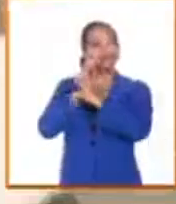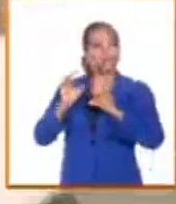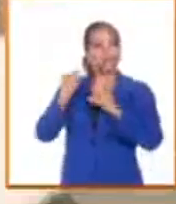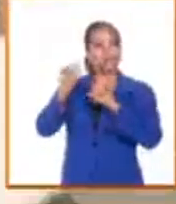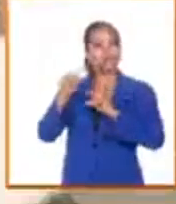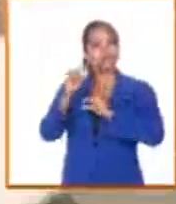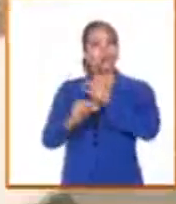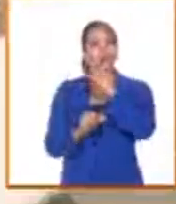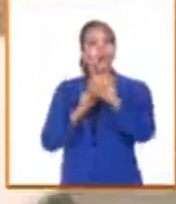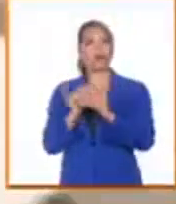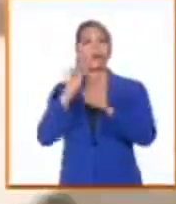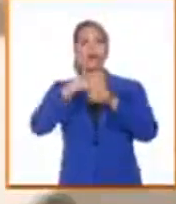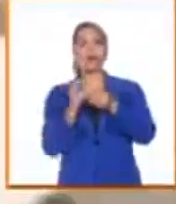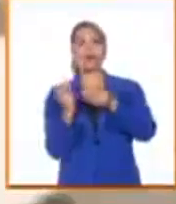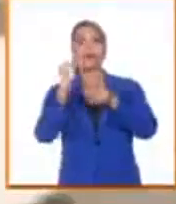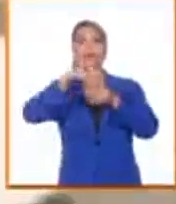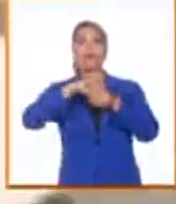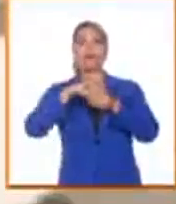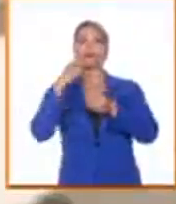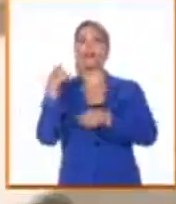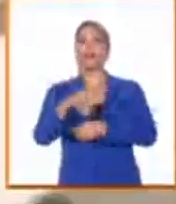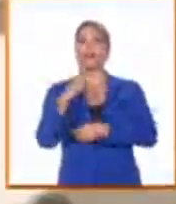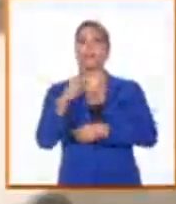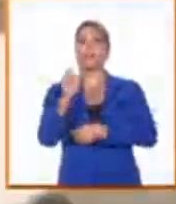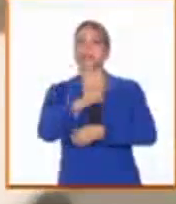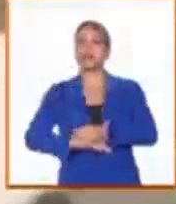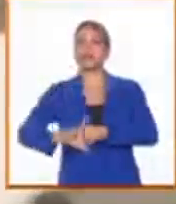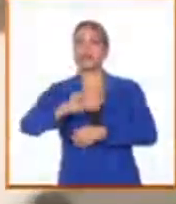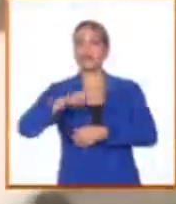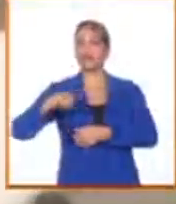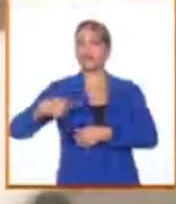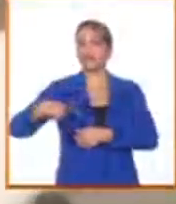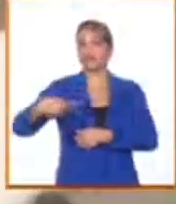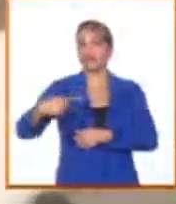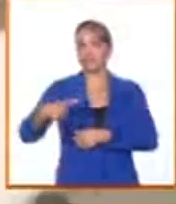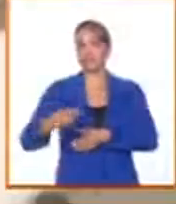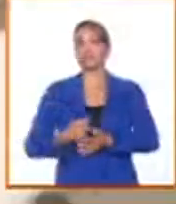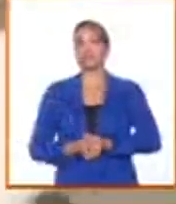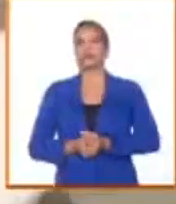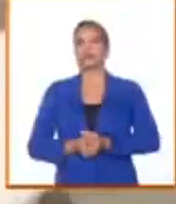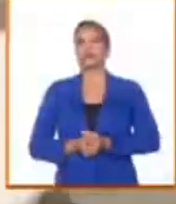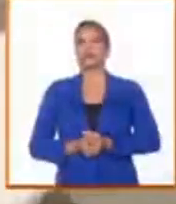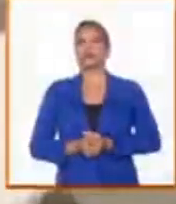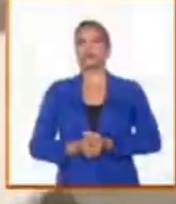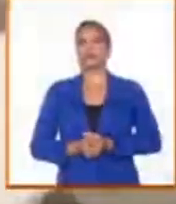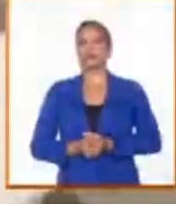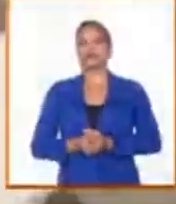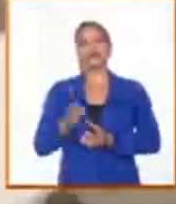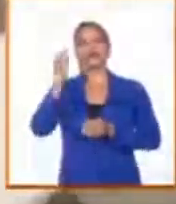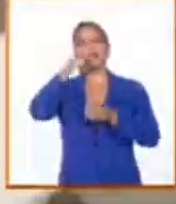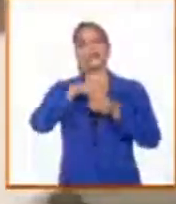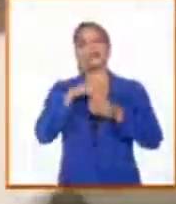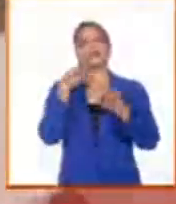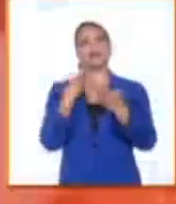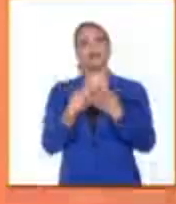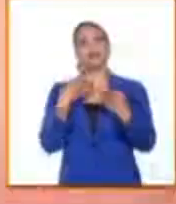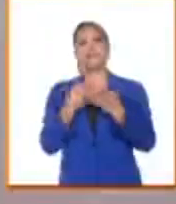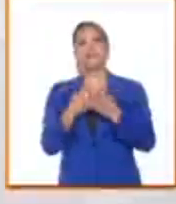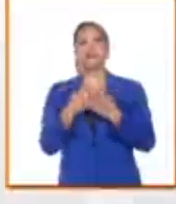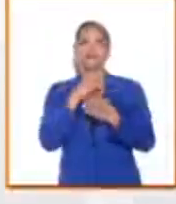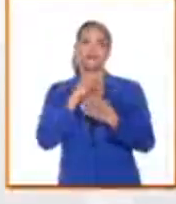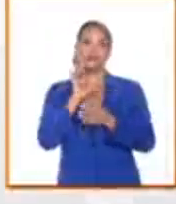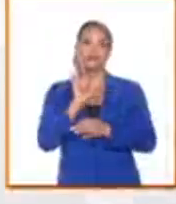cómo se van introduciendo en la práctica social y en la práctica comunicativa de los medios y de las instituciones no